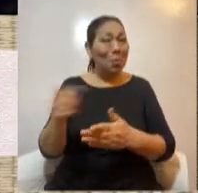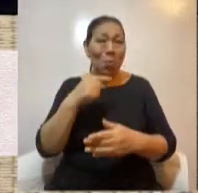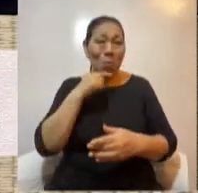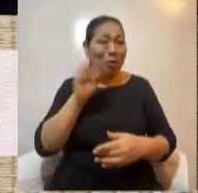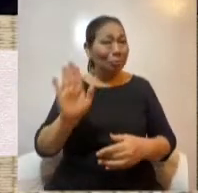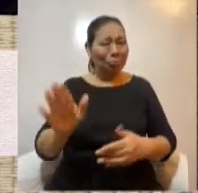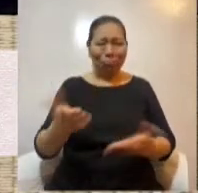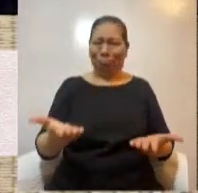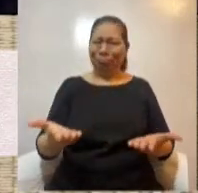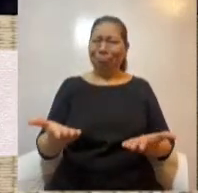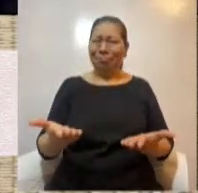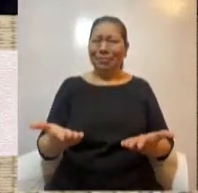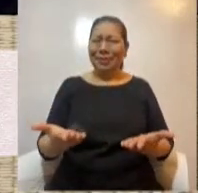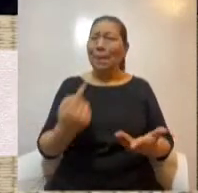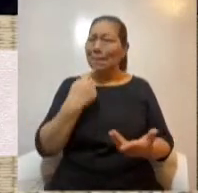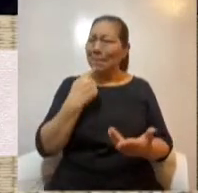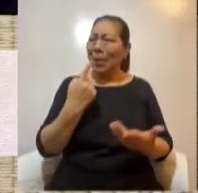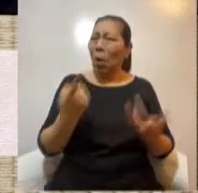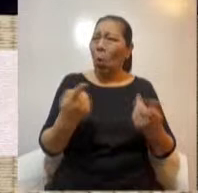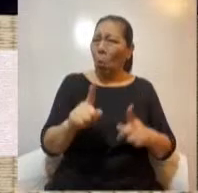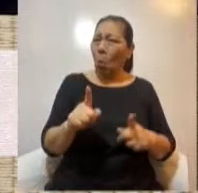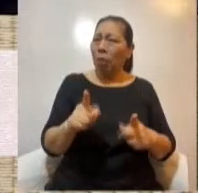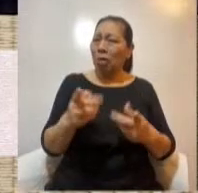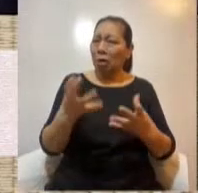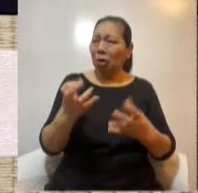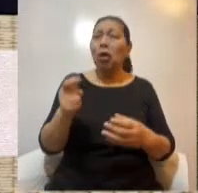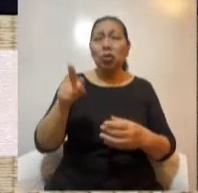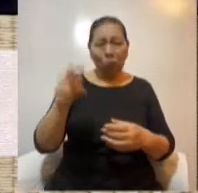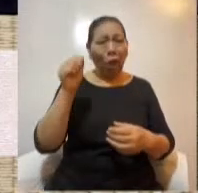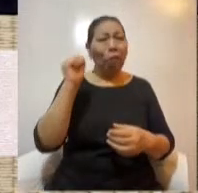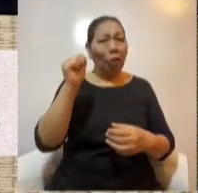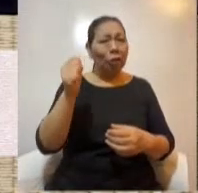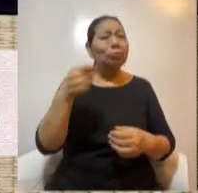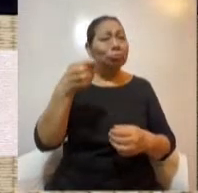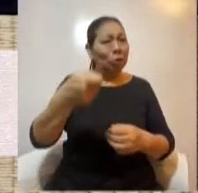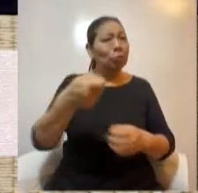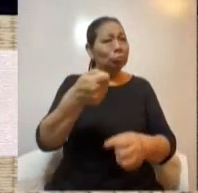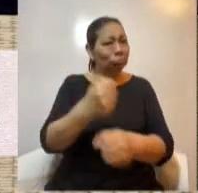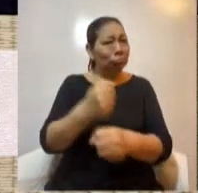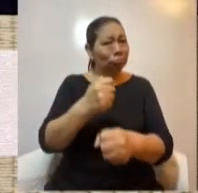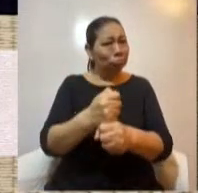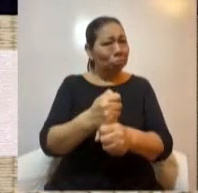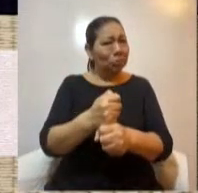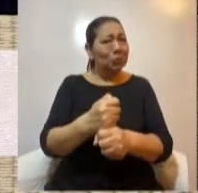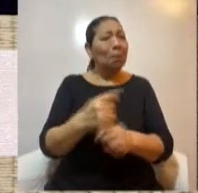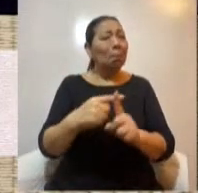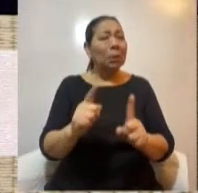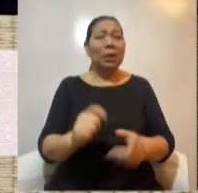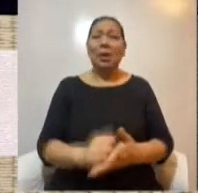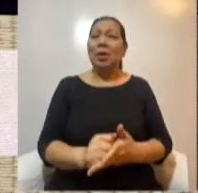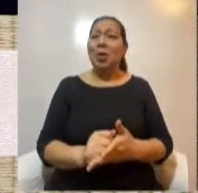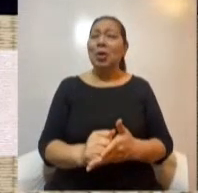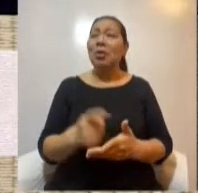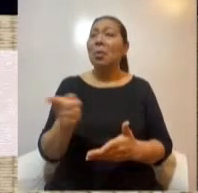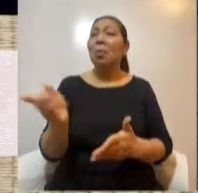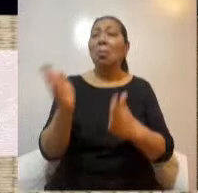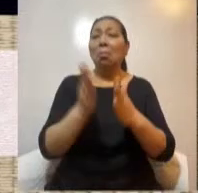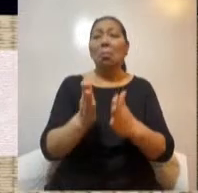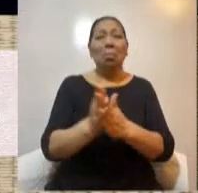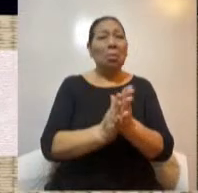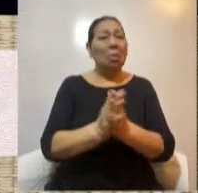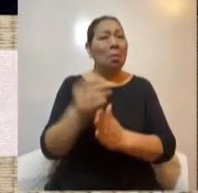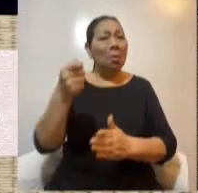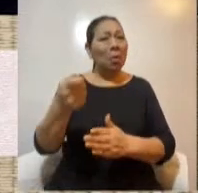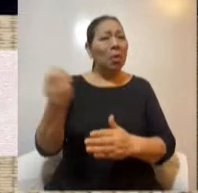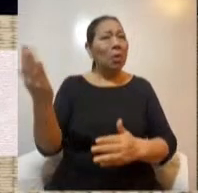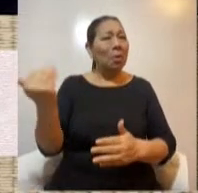de la causante, ¿no? Entonces le dice que cuando ella adquiere el derecho, él estaba trabajando, era un trabajador activo y luego se hizo